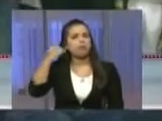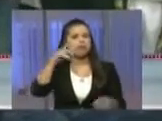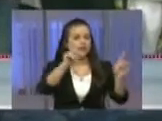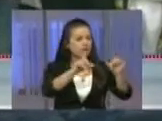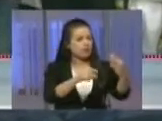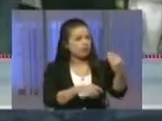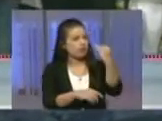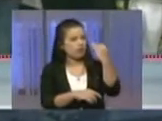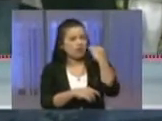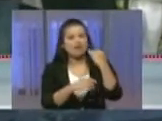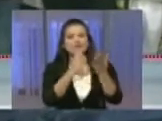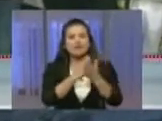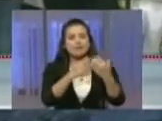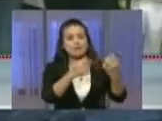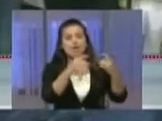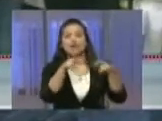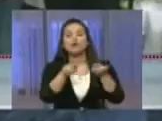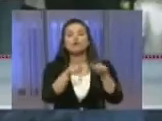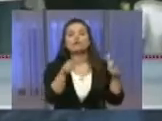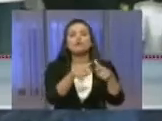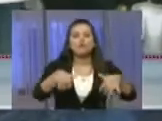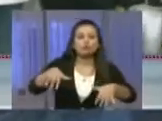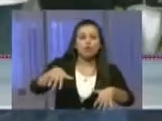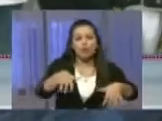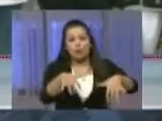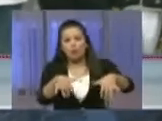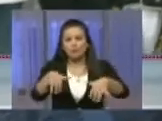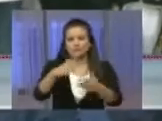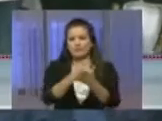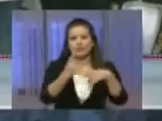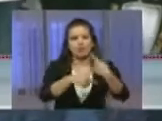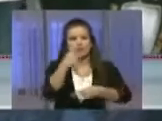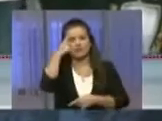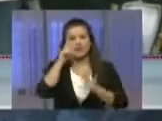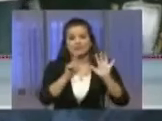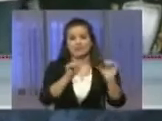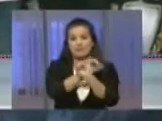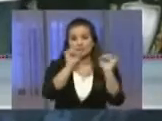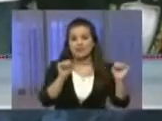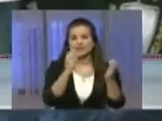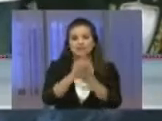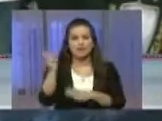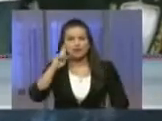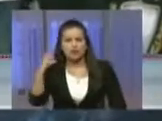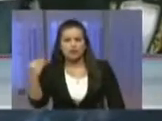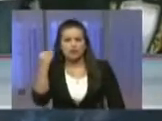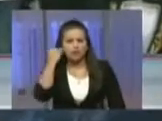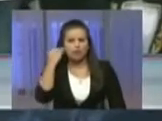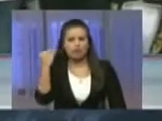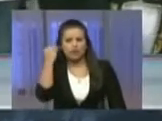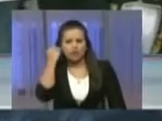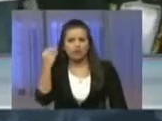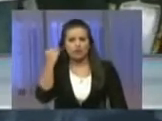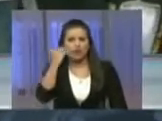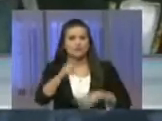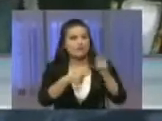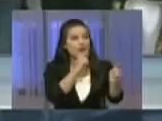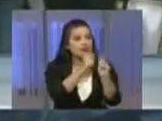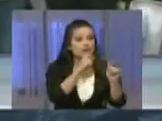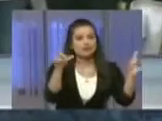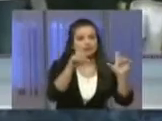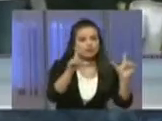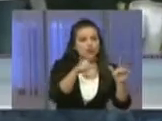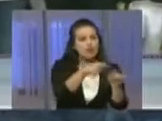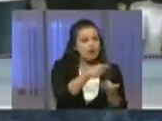zombis y la banda de los zombis todos los días amanece A las 6 de la mañana en la radio tal y la banda de los zombis después lo entrevistan en la televisora